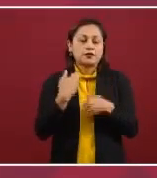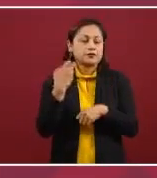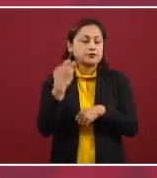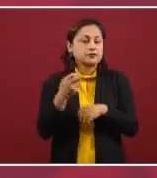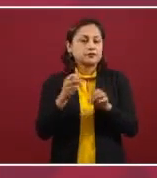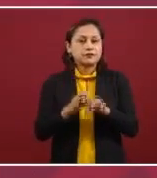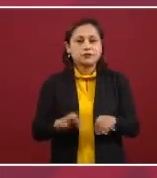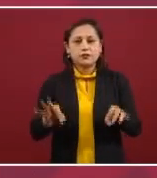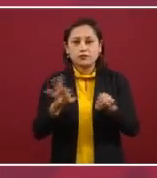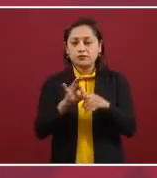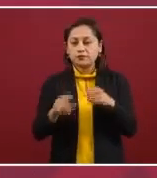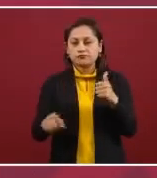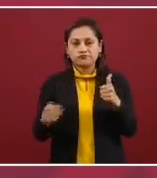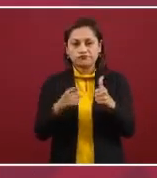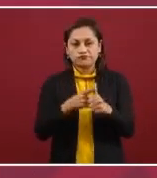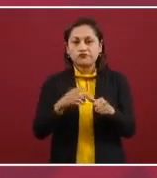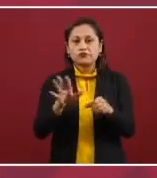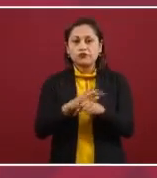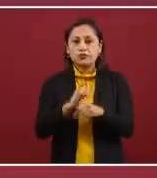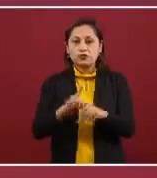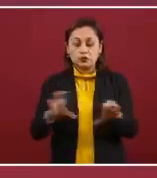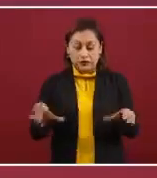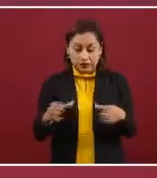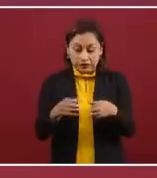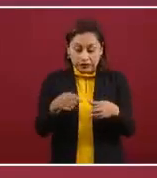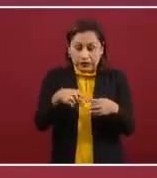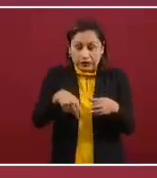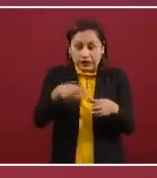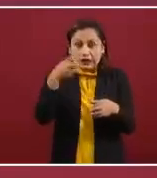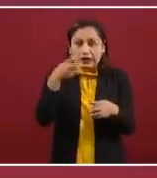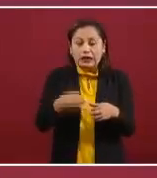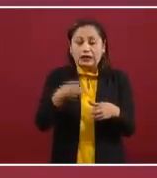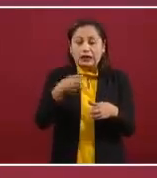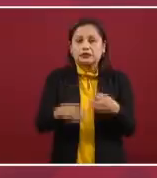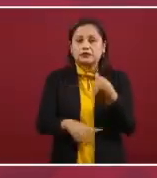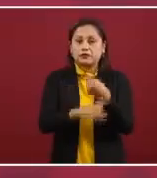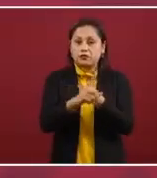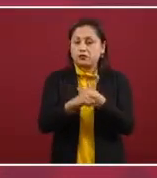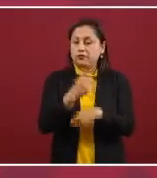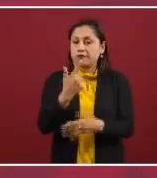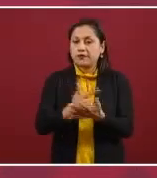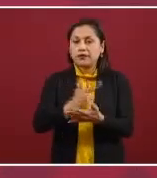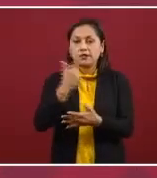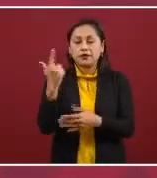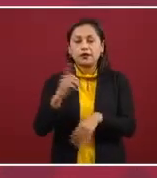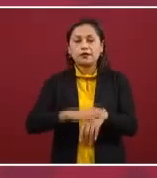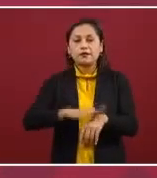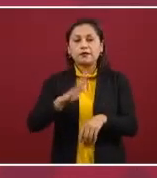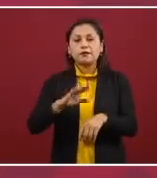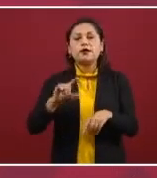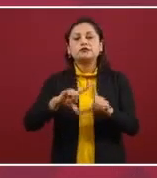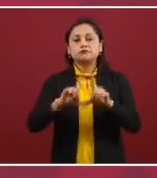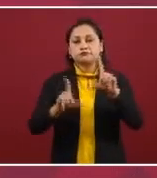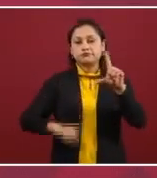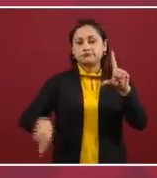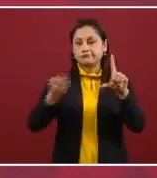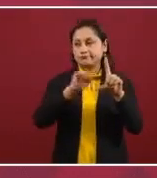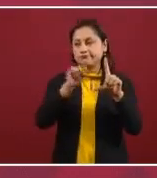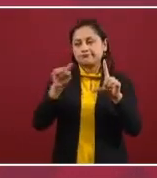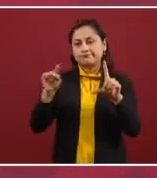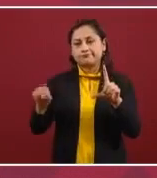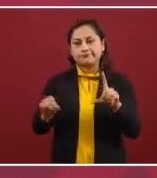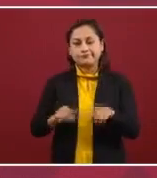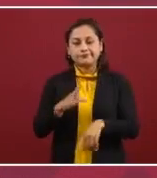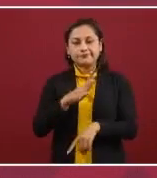reúne prácticamente la cuarta parte de estos problemas y que están dispersos en toda la República. Existe